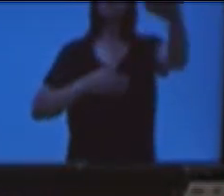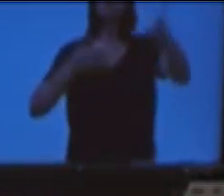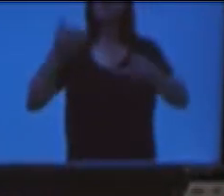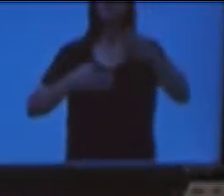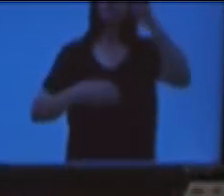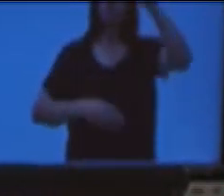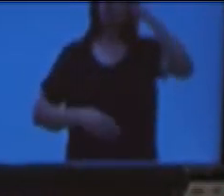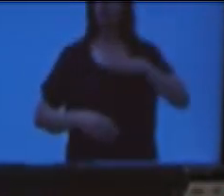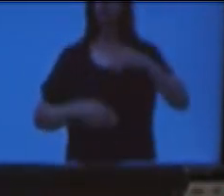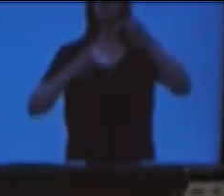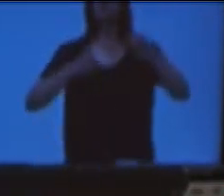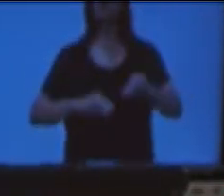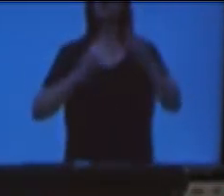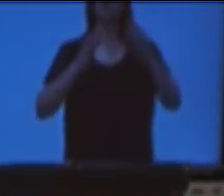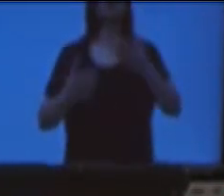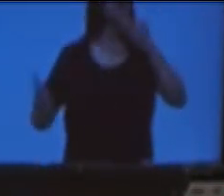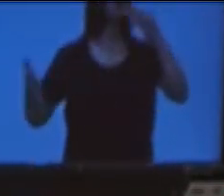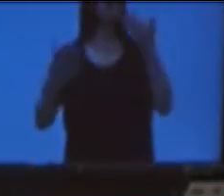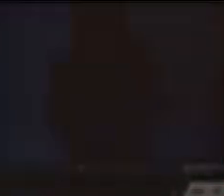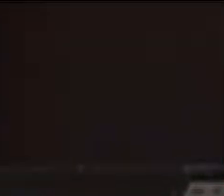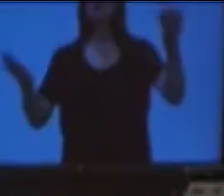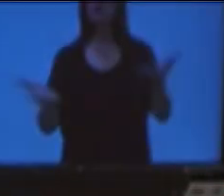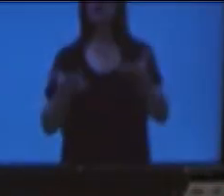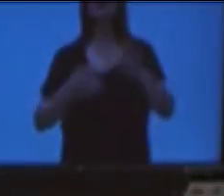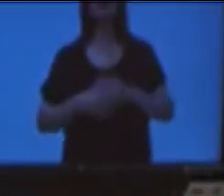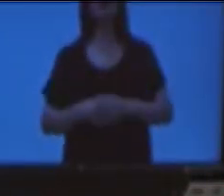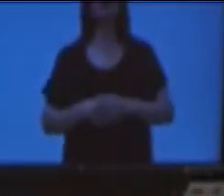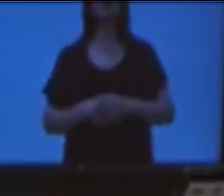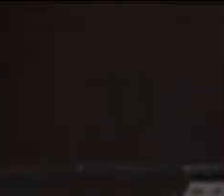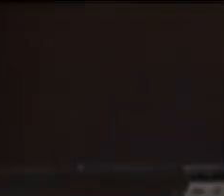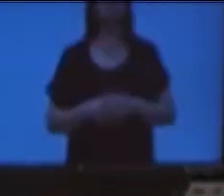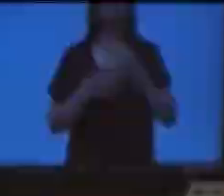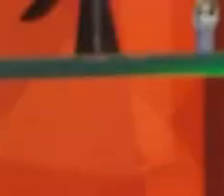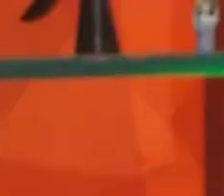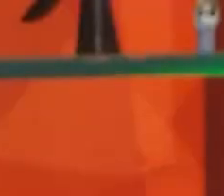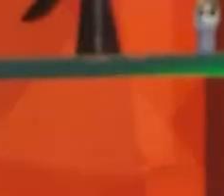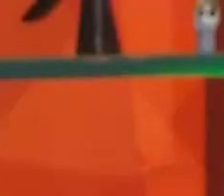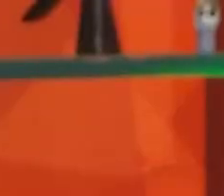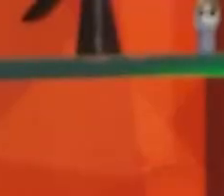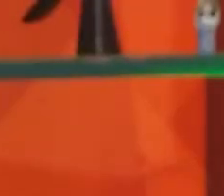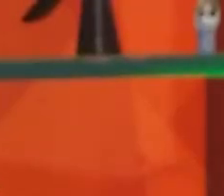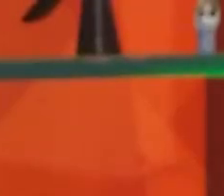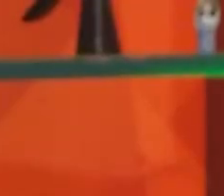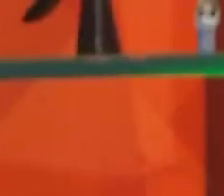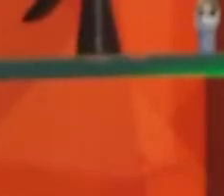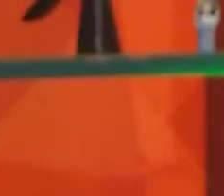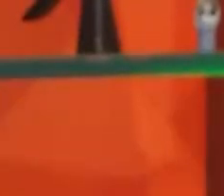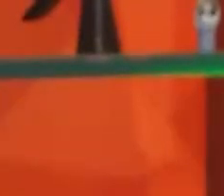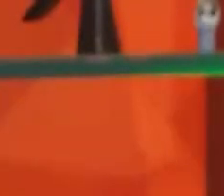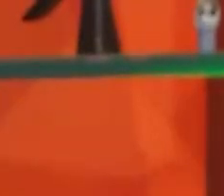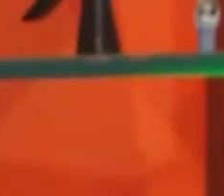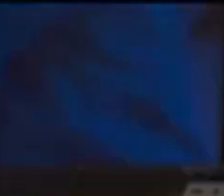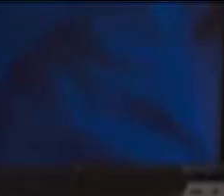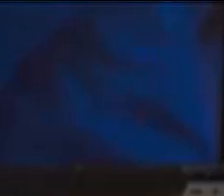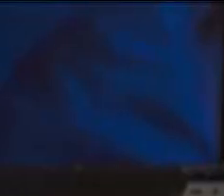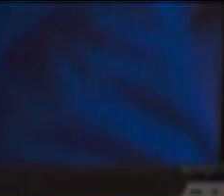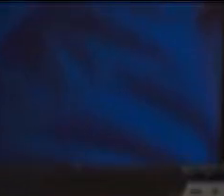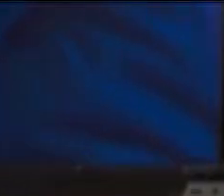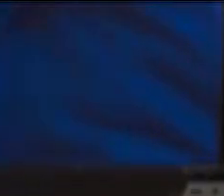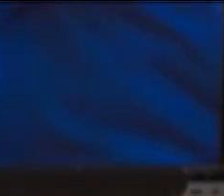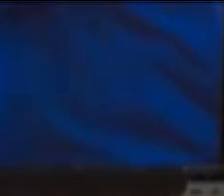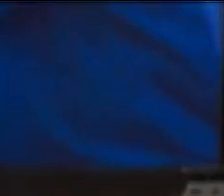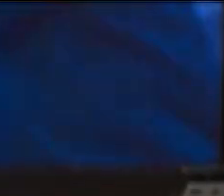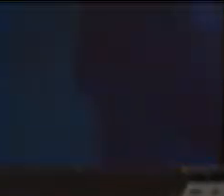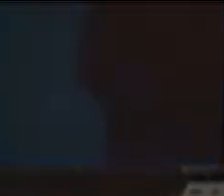más de 19 mil plazas que, según ustedes han revelado, se necesitan para este próximo año escolar. Más de 57 mil convocantes, pero hay mucho ruido